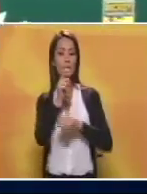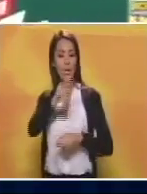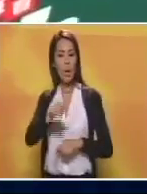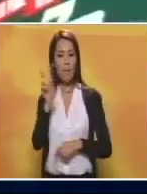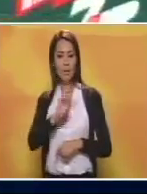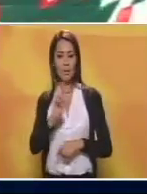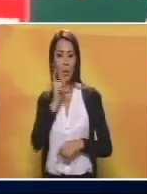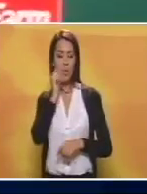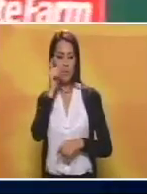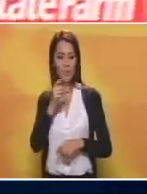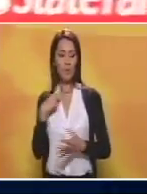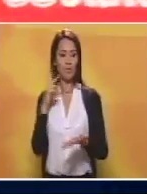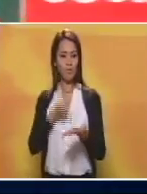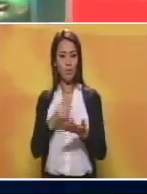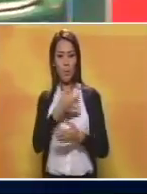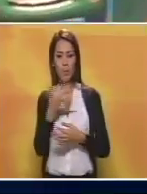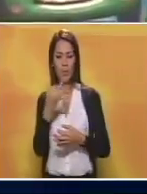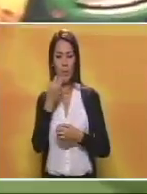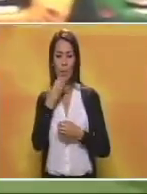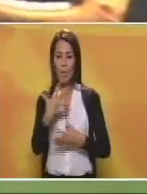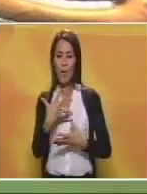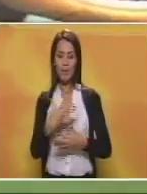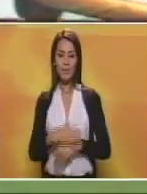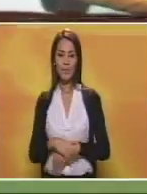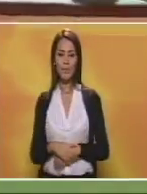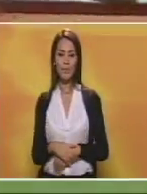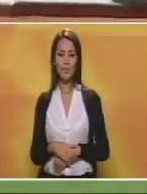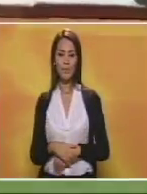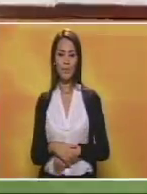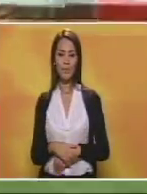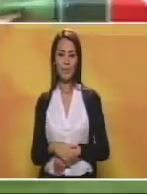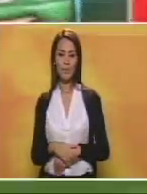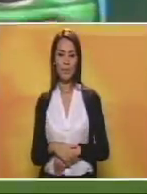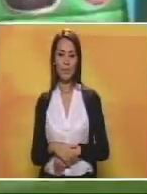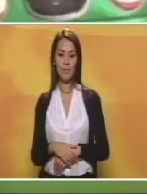Yusmeiro Petit, que trabajó una entrada completa sin permitir carreras.